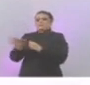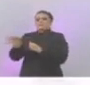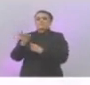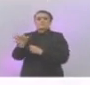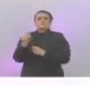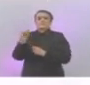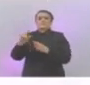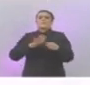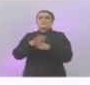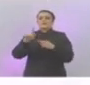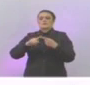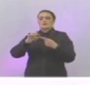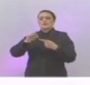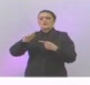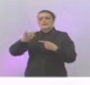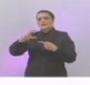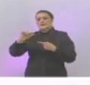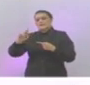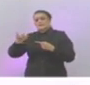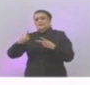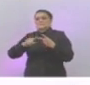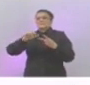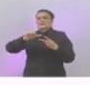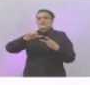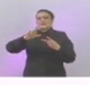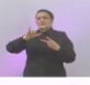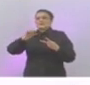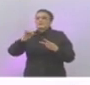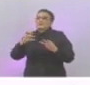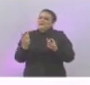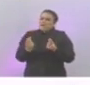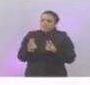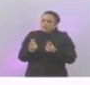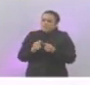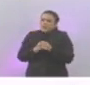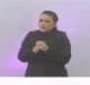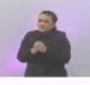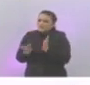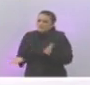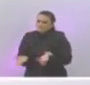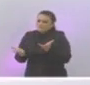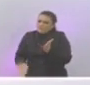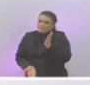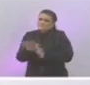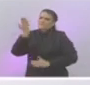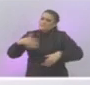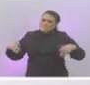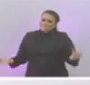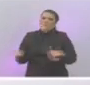condición, Santa Catarina y Aquismón, donde estamos apretando el paso para sacarlos adelante. Vamos a